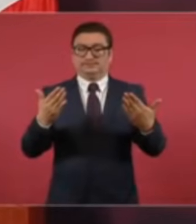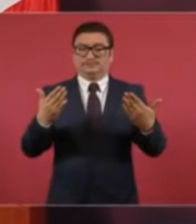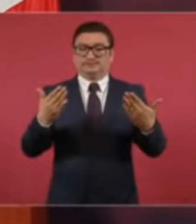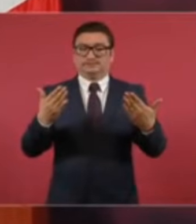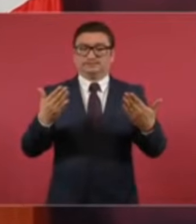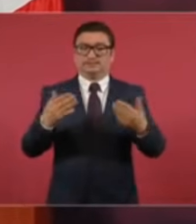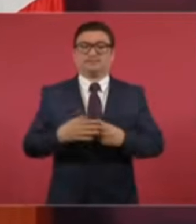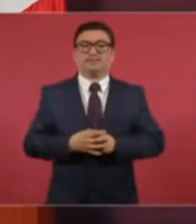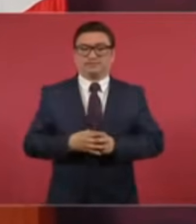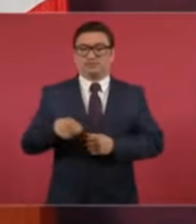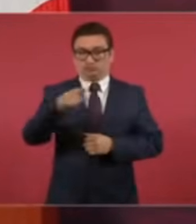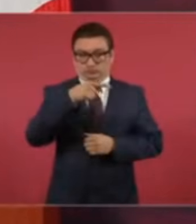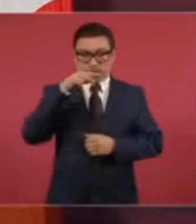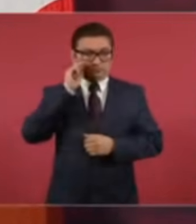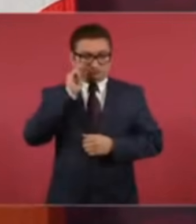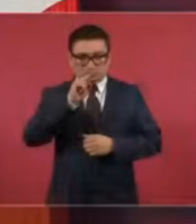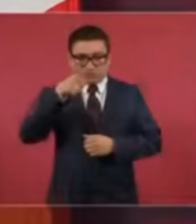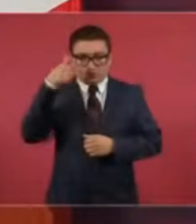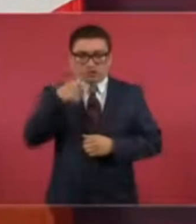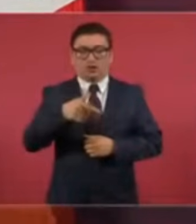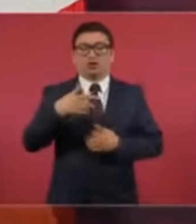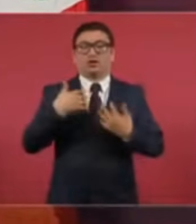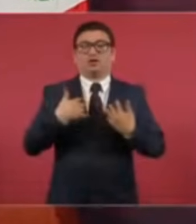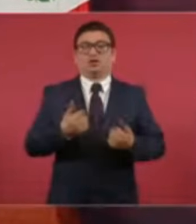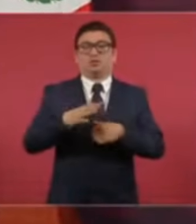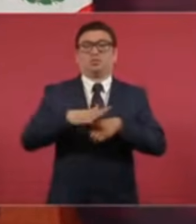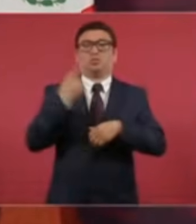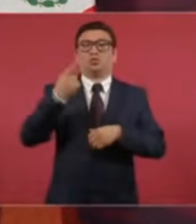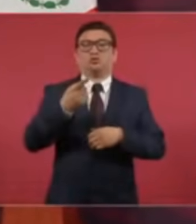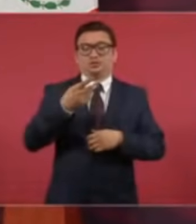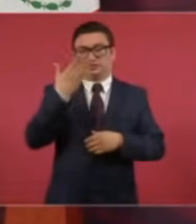van a ver por qué el manejo de la economía